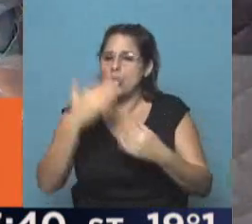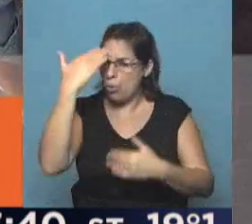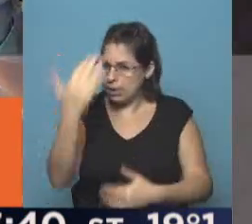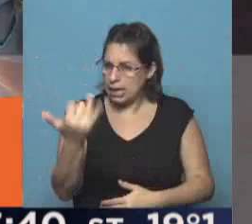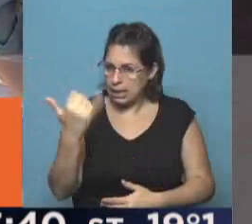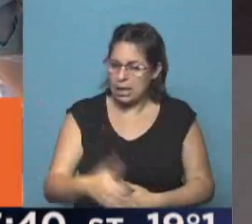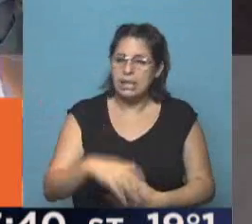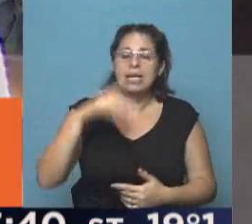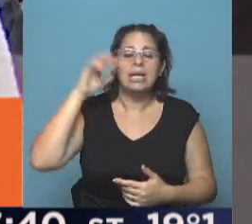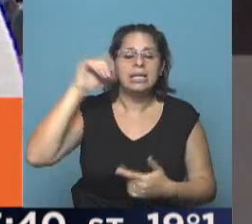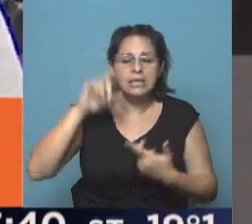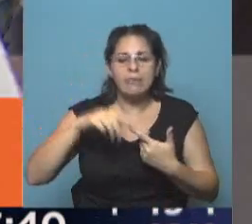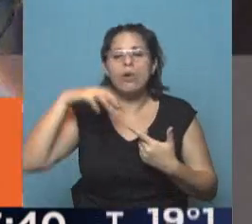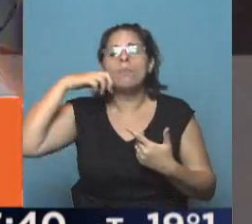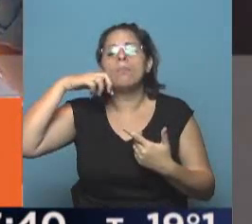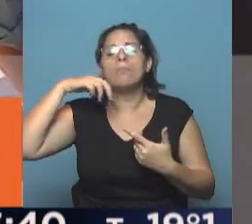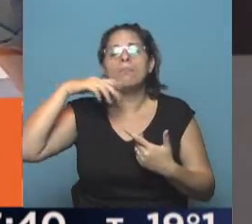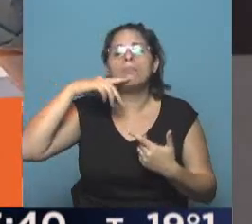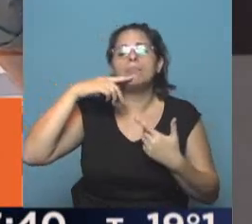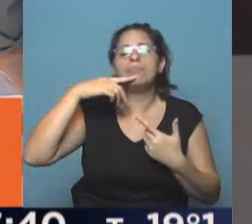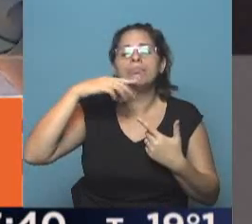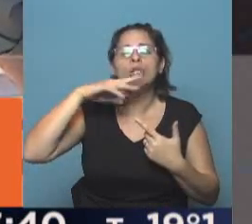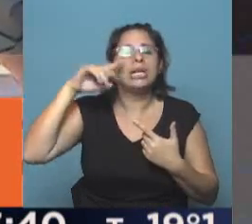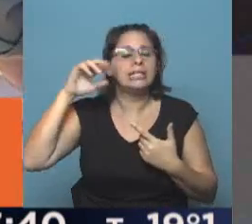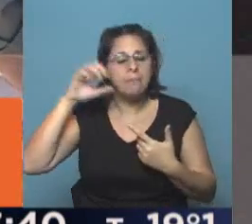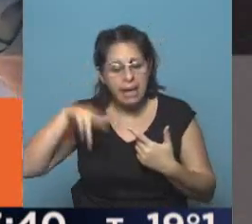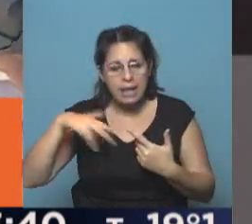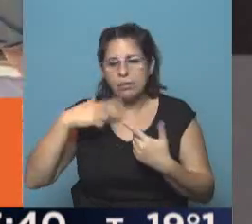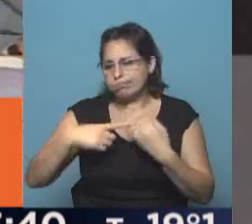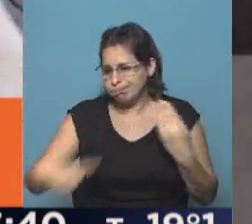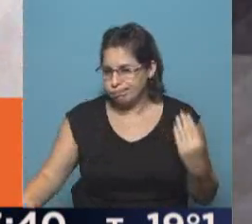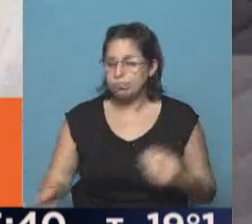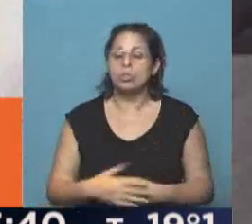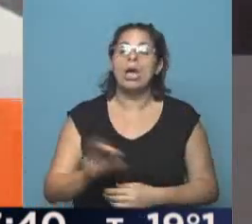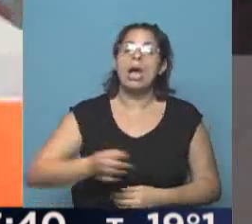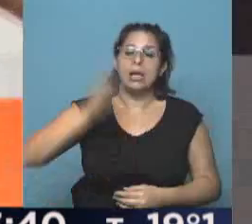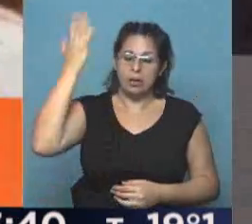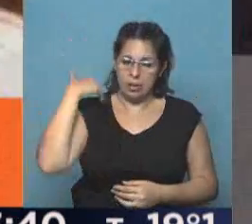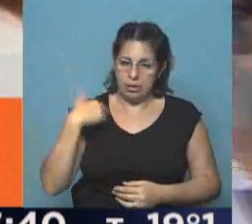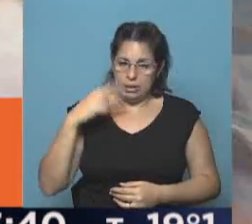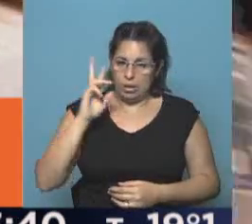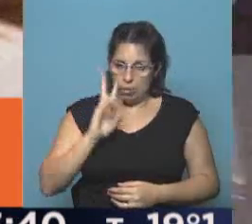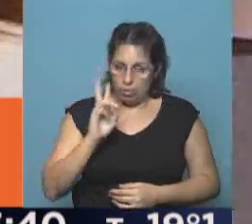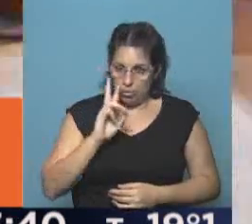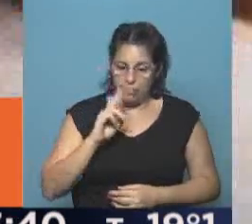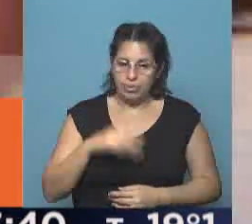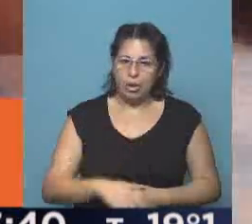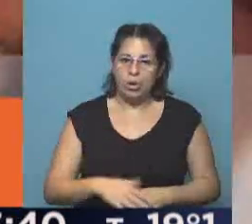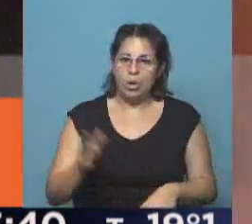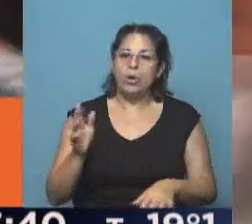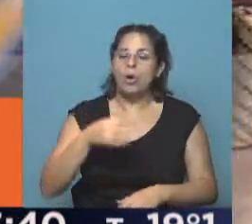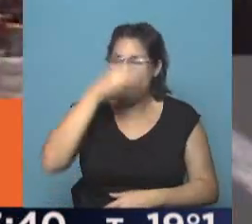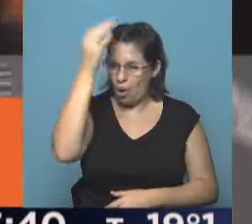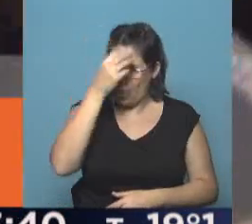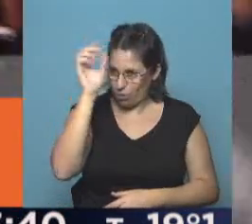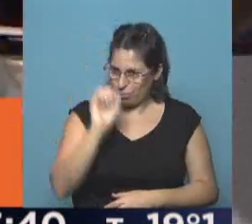al Cuchi Leguizamón, a Violeta Parra, a Piazzolla, a Yupanqui. El año pasado lo vimos tributando y recreando la obra propia